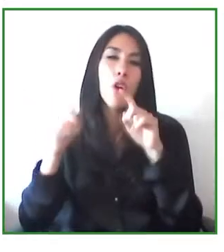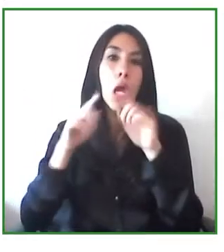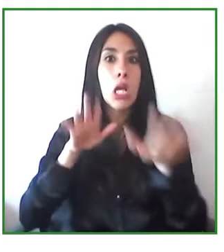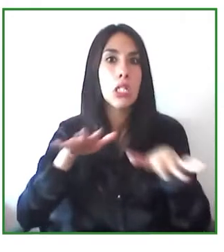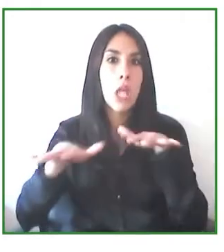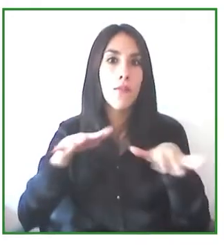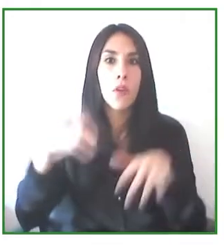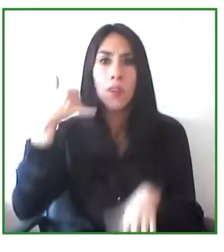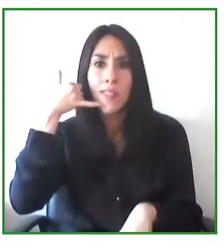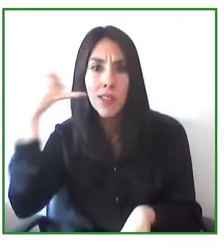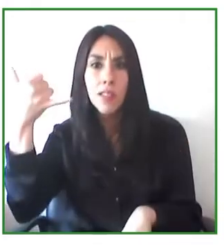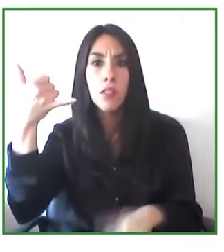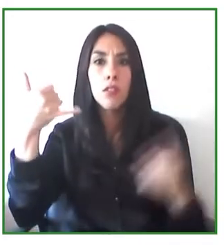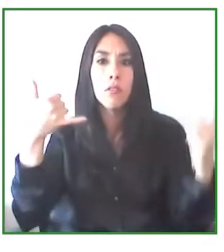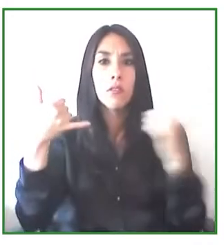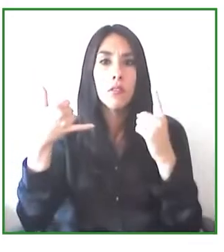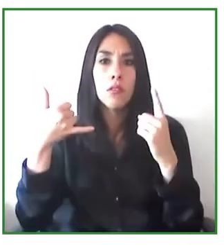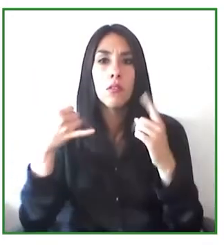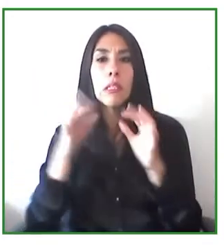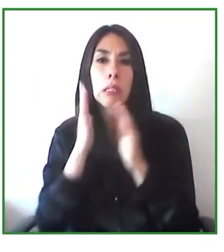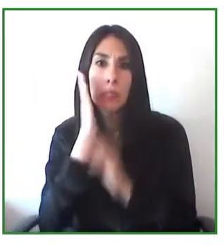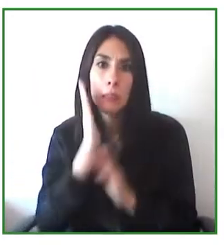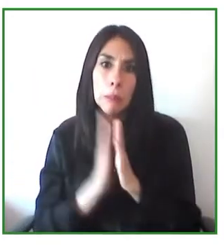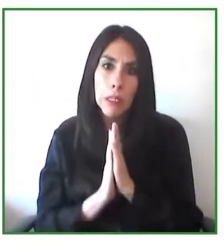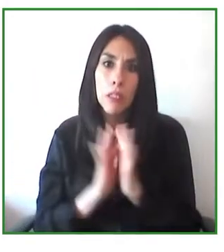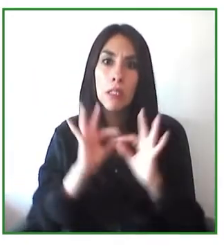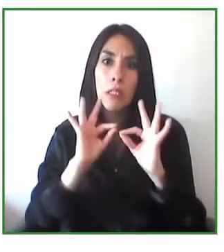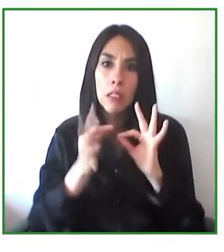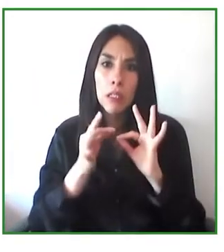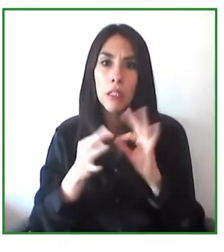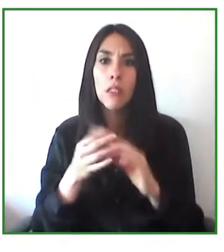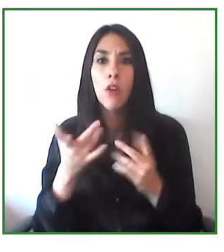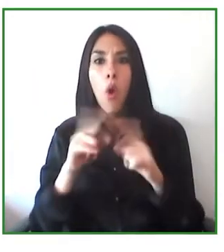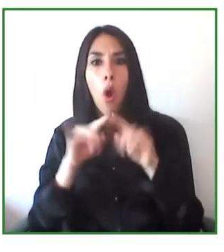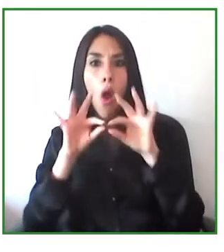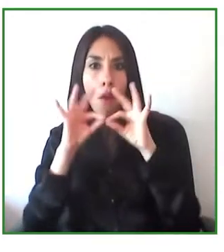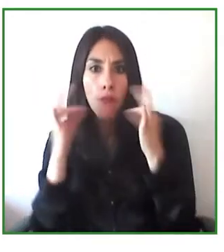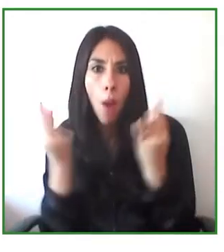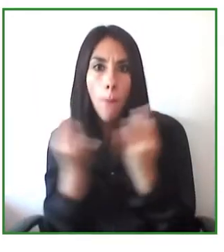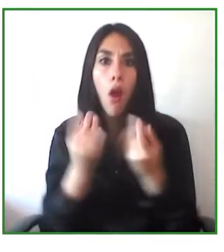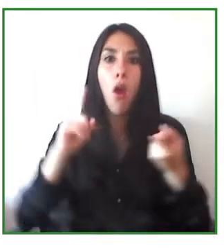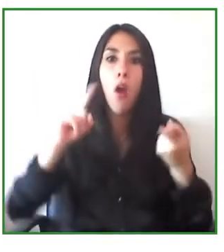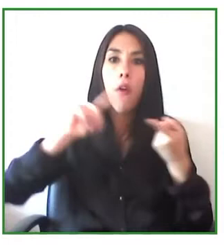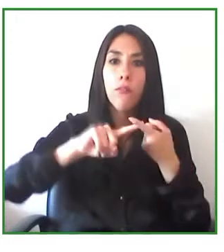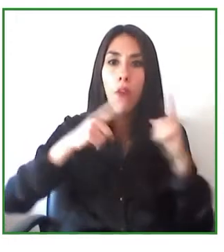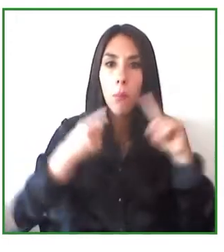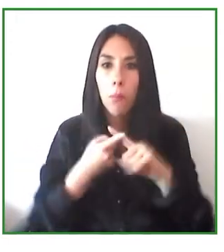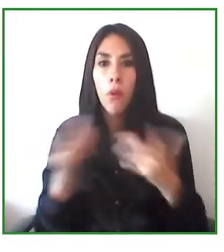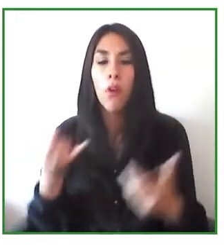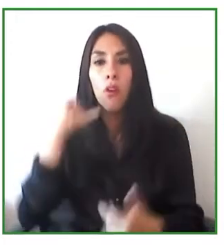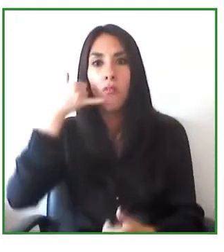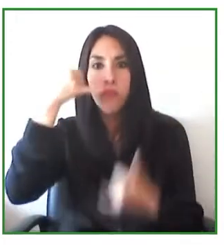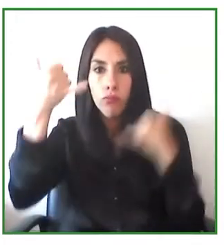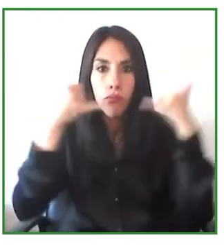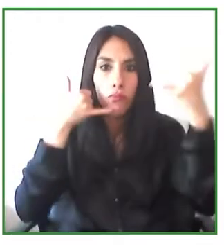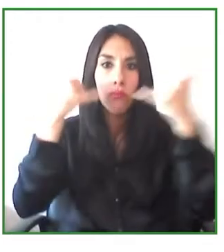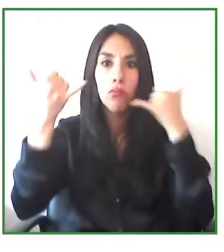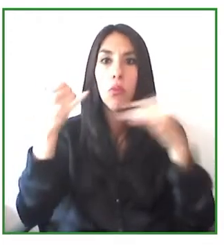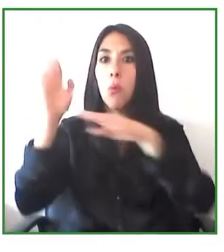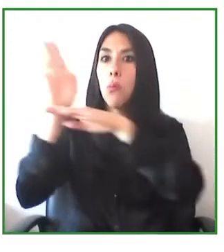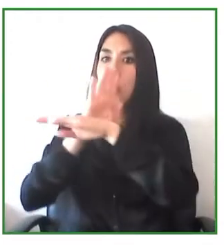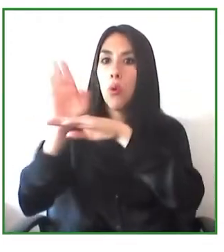personas como familiares, amigos, para llamar a la empresa, saludar a un amigo, para entablar comunicación